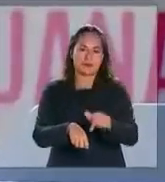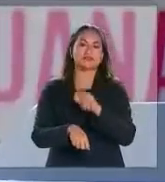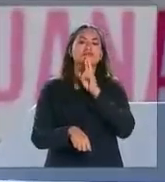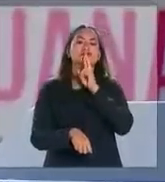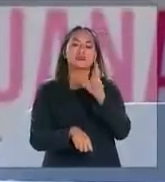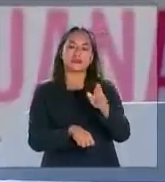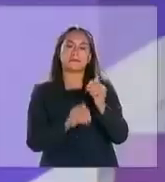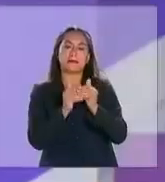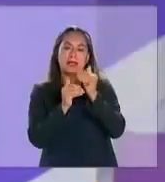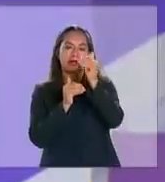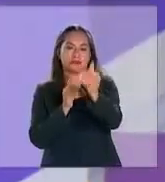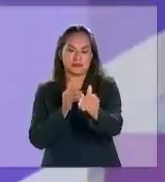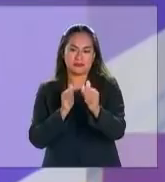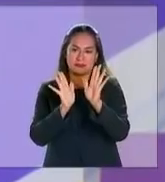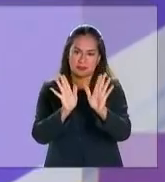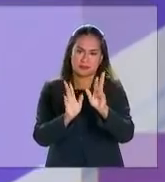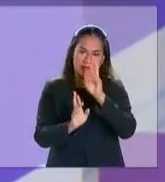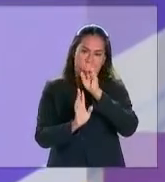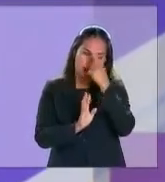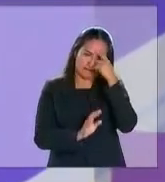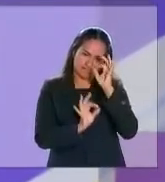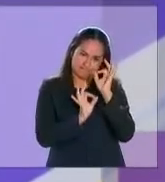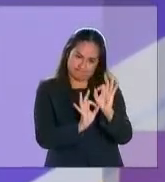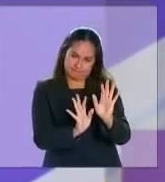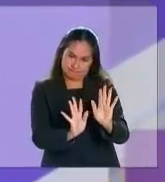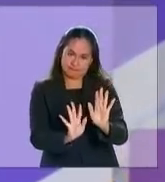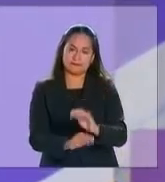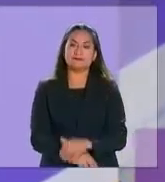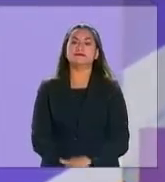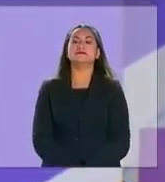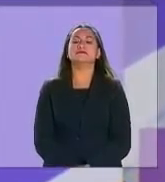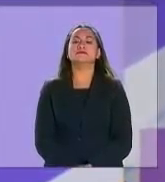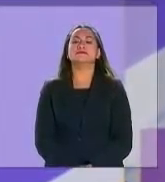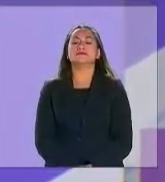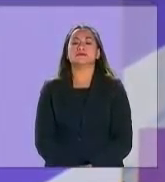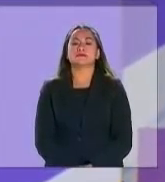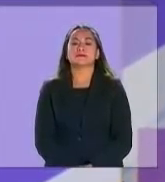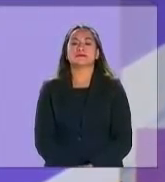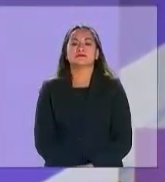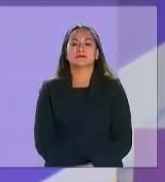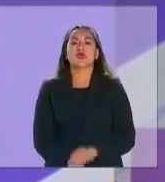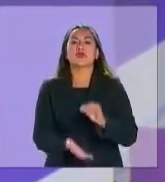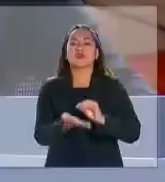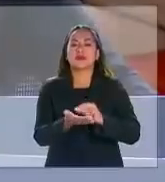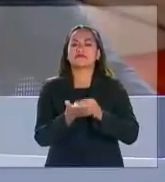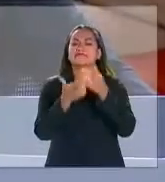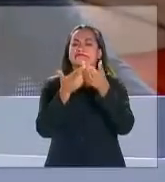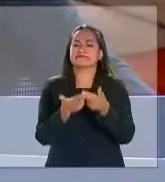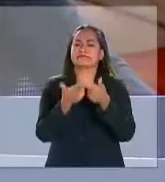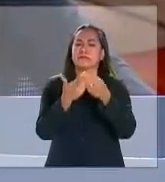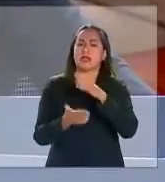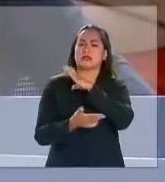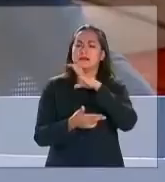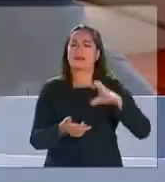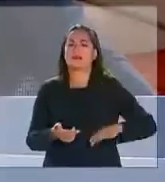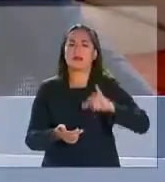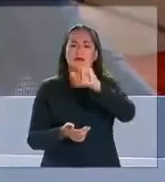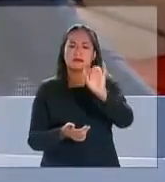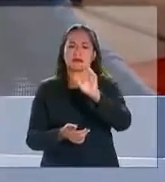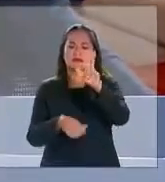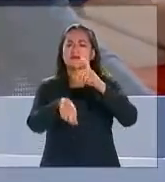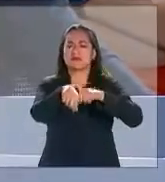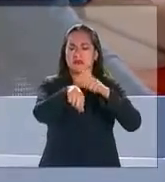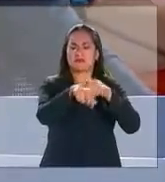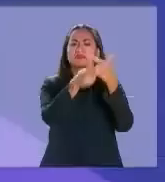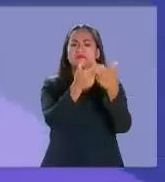adelante la pregunta todavía tiene mucho tiempo candidato rodríguez calderón estoy